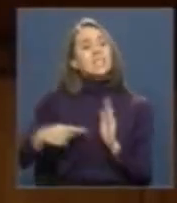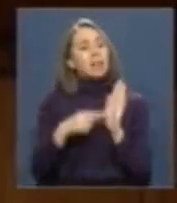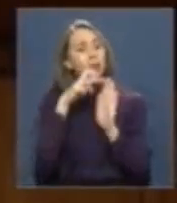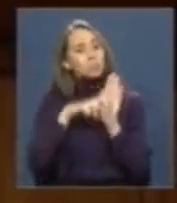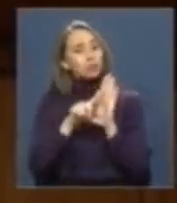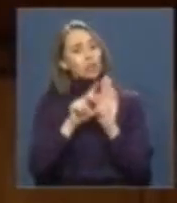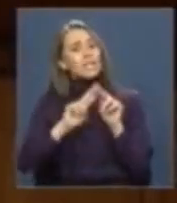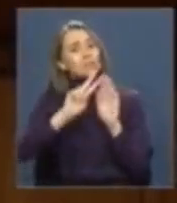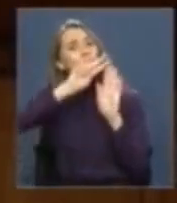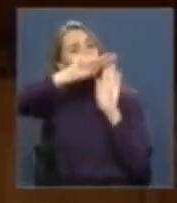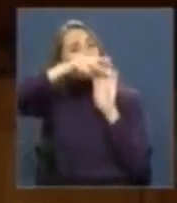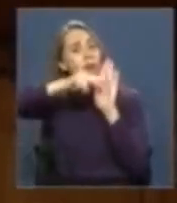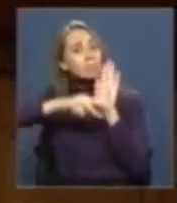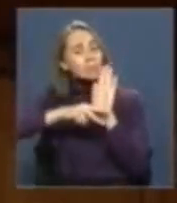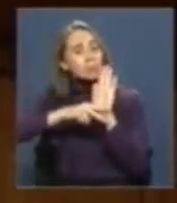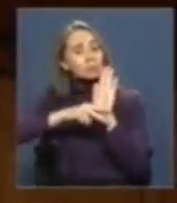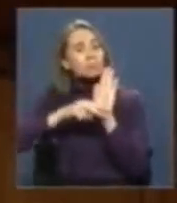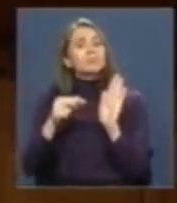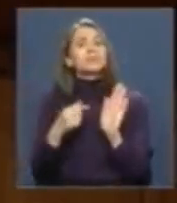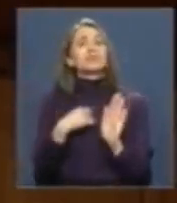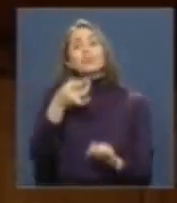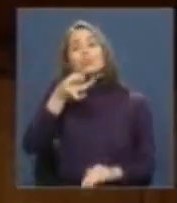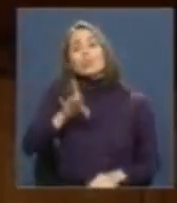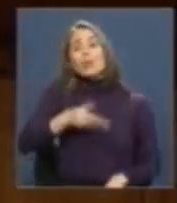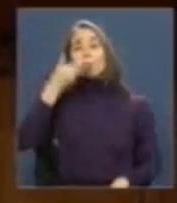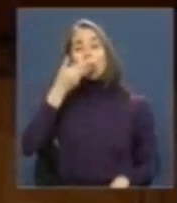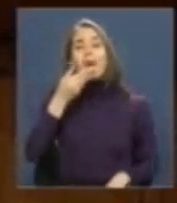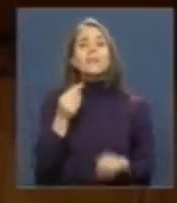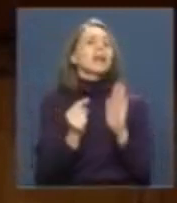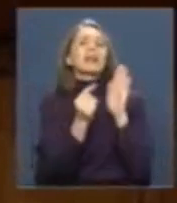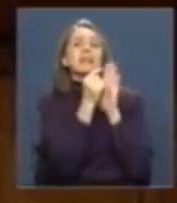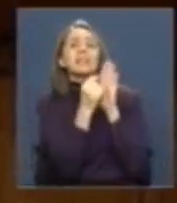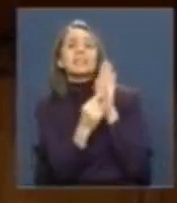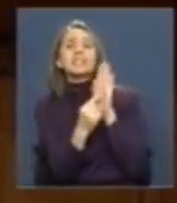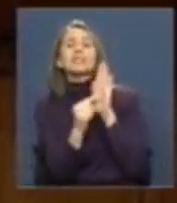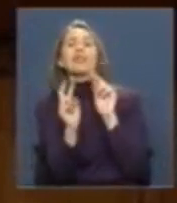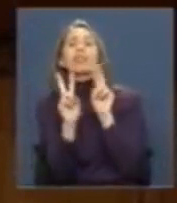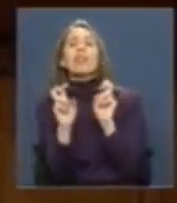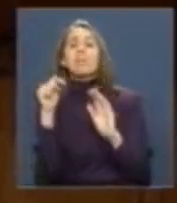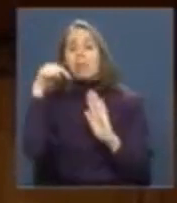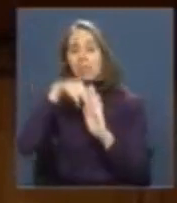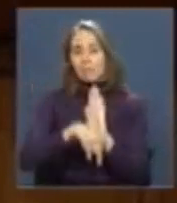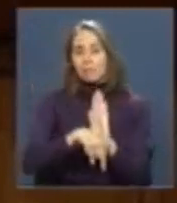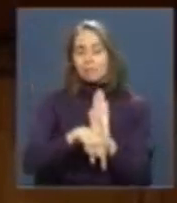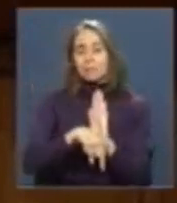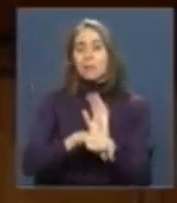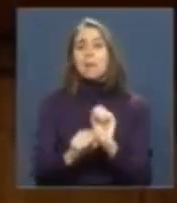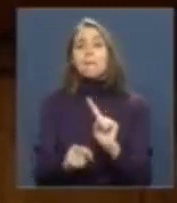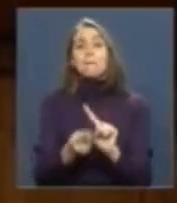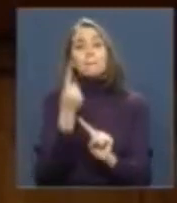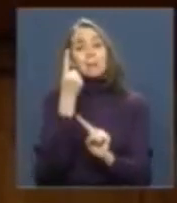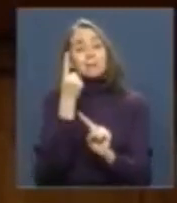proyecto me referiré únicamente a aquellas que son de fondo así la primera de este